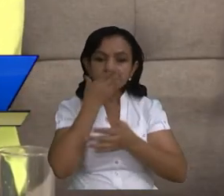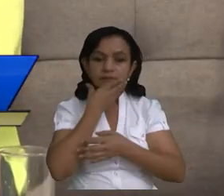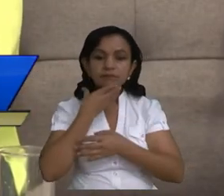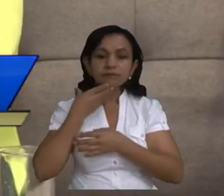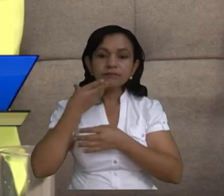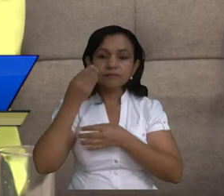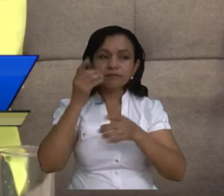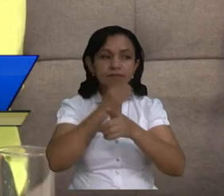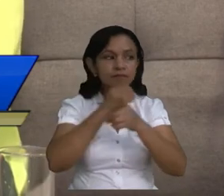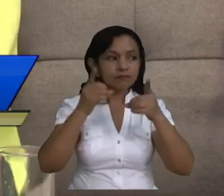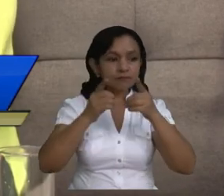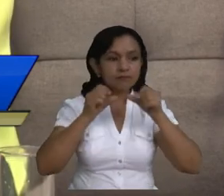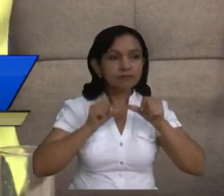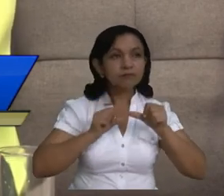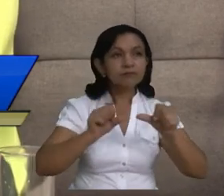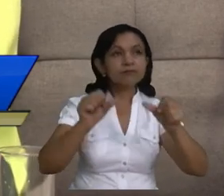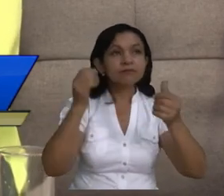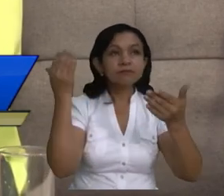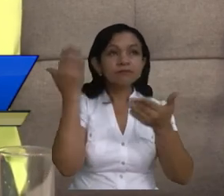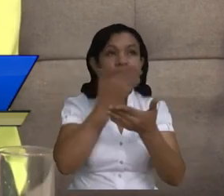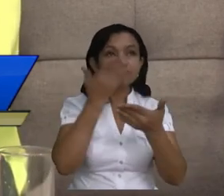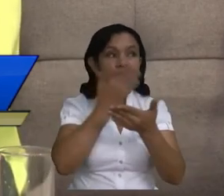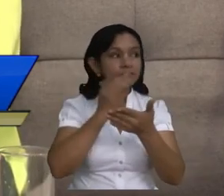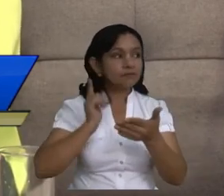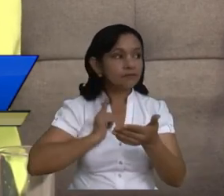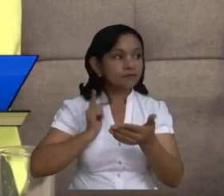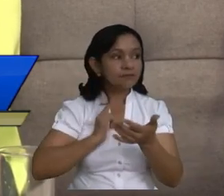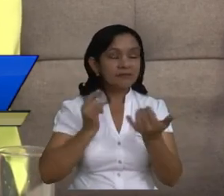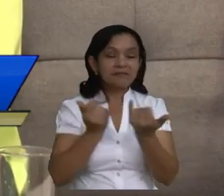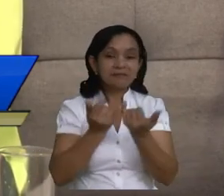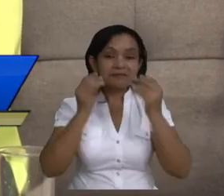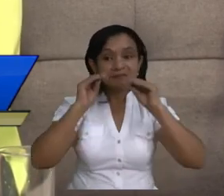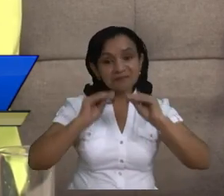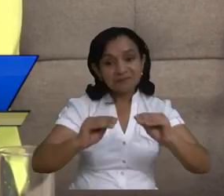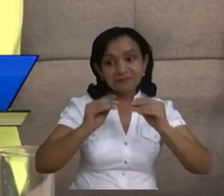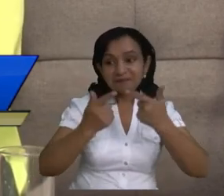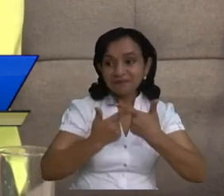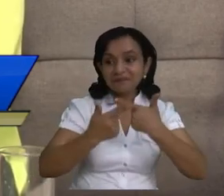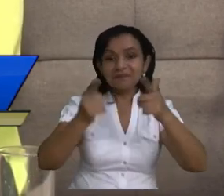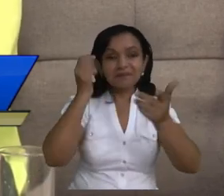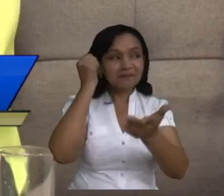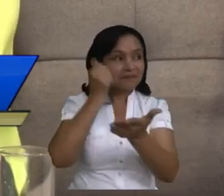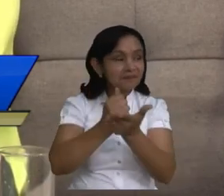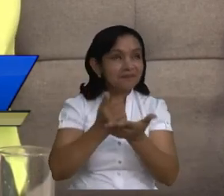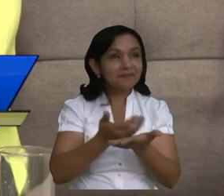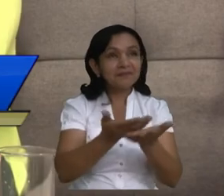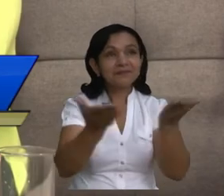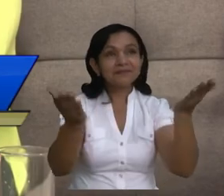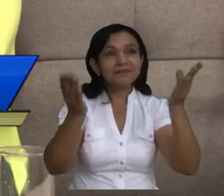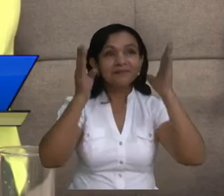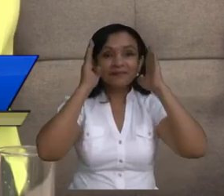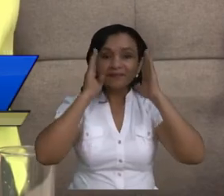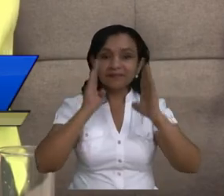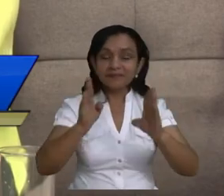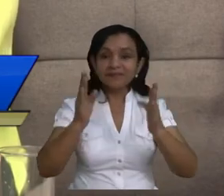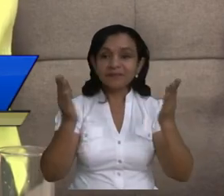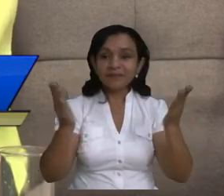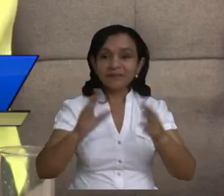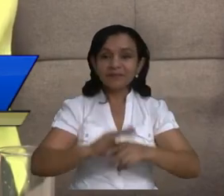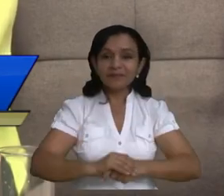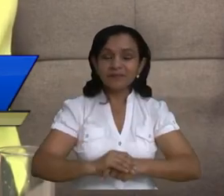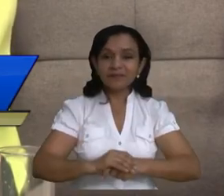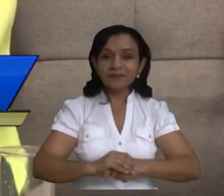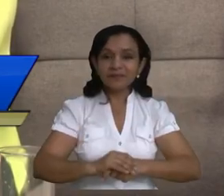que ellos aprovechen esta oportunidad que se tiene, una educación gratuita, tienen becas, tienen toda la atención que ellos requieren. Claro que